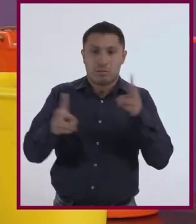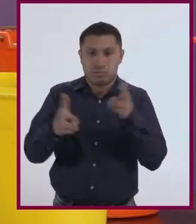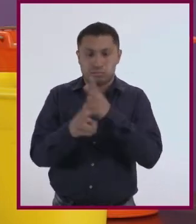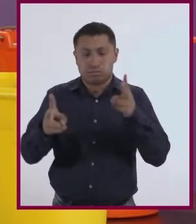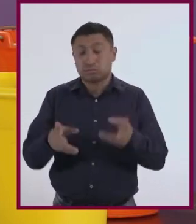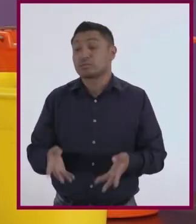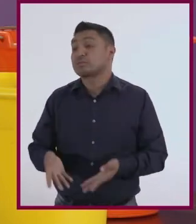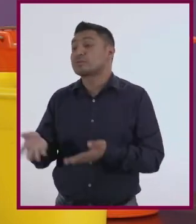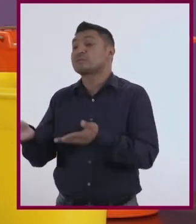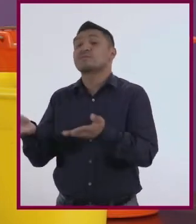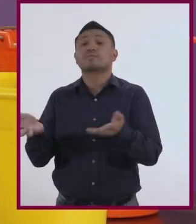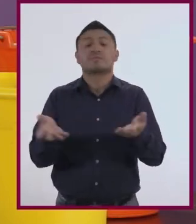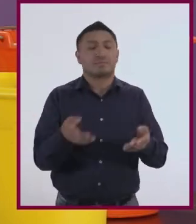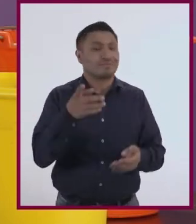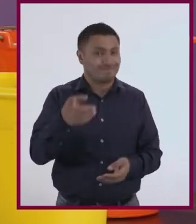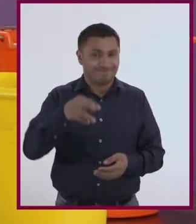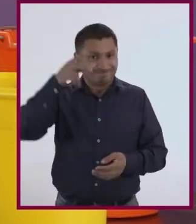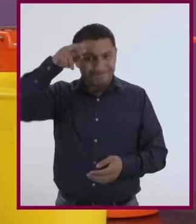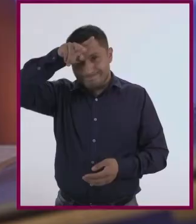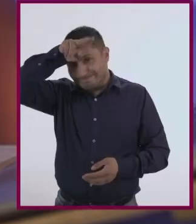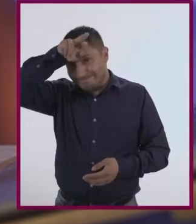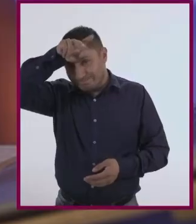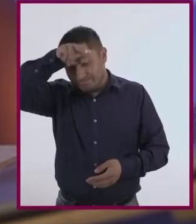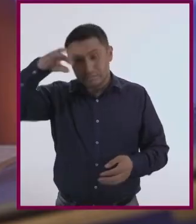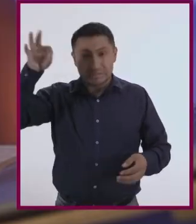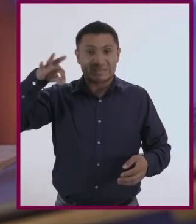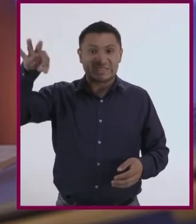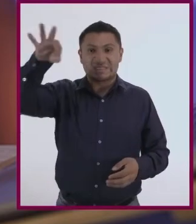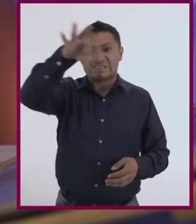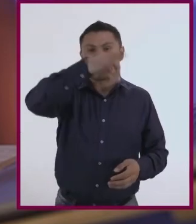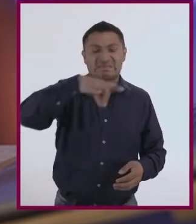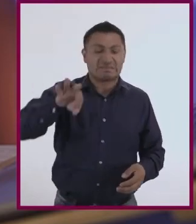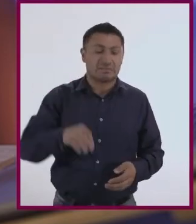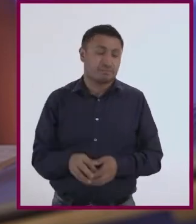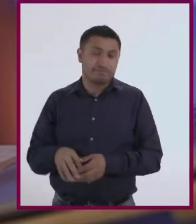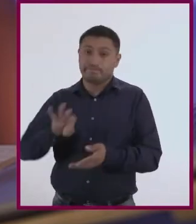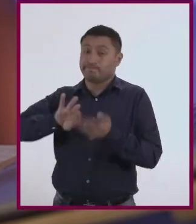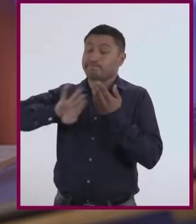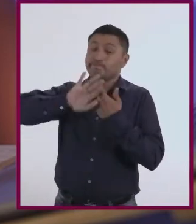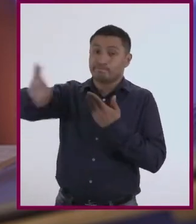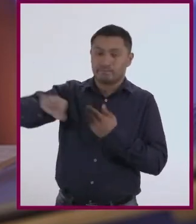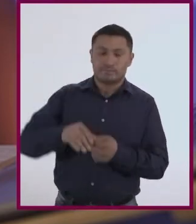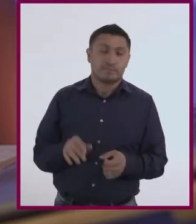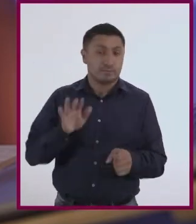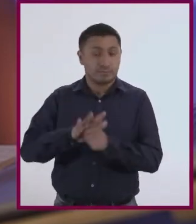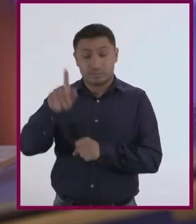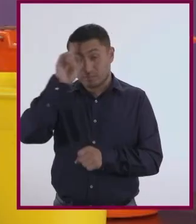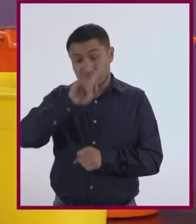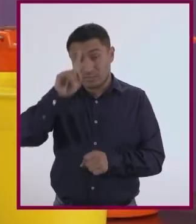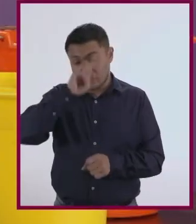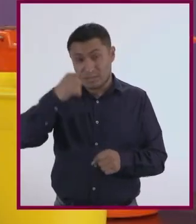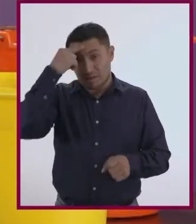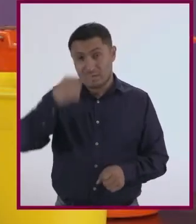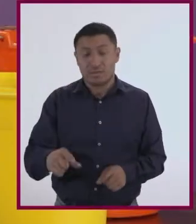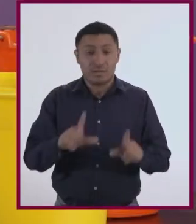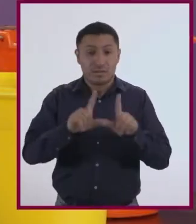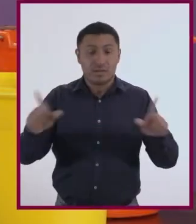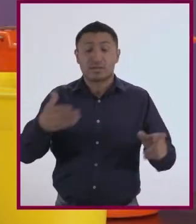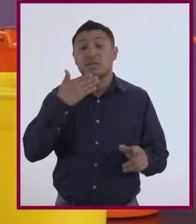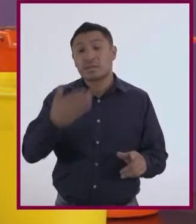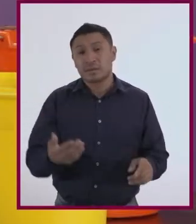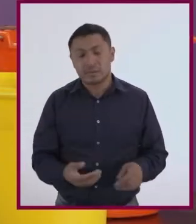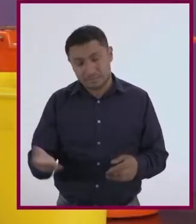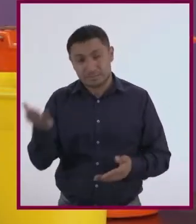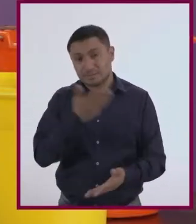los restos y eso atrae hormigas y moscas. ¿Tienes algunas sugerencias para que nos quede muy bien nuestra composta? Por supuesto, Shadani,